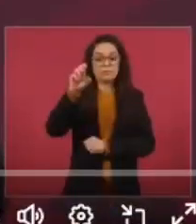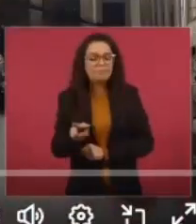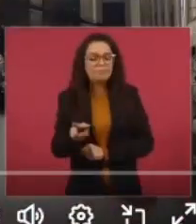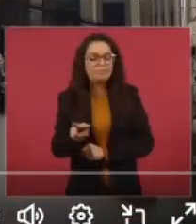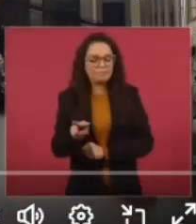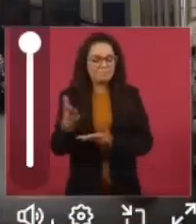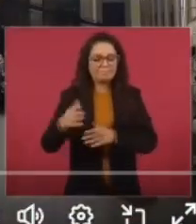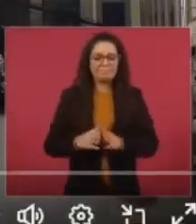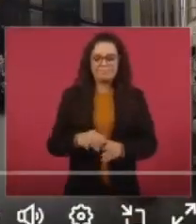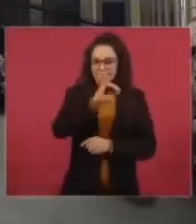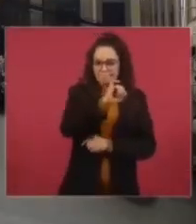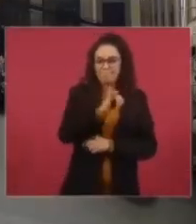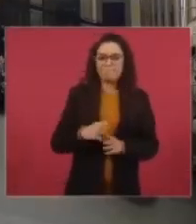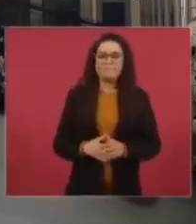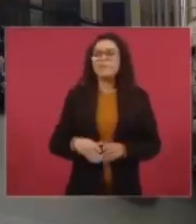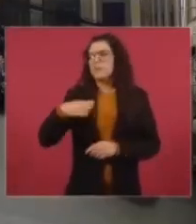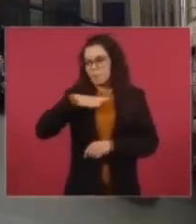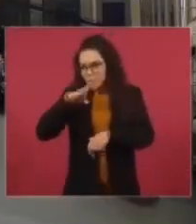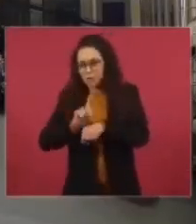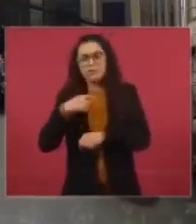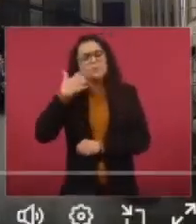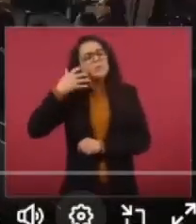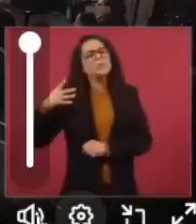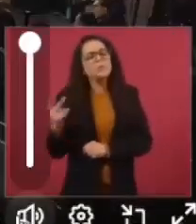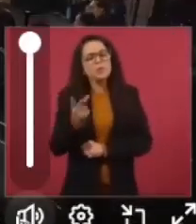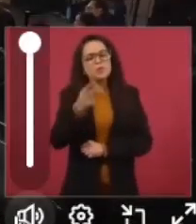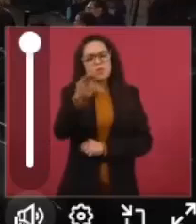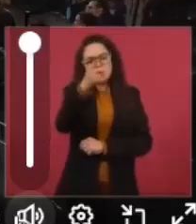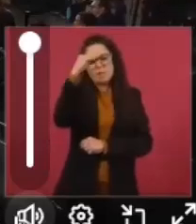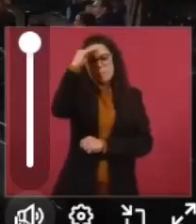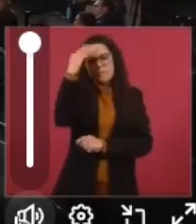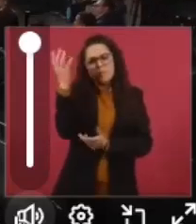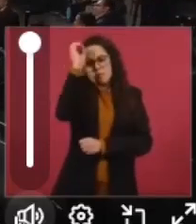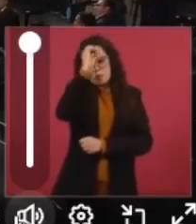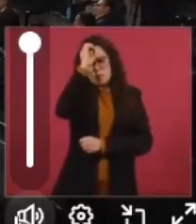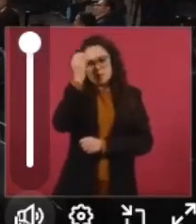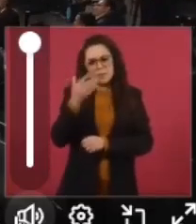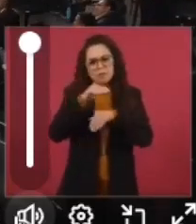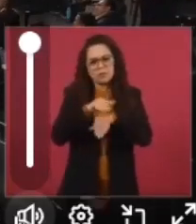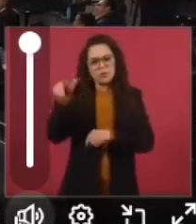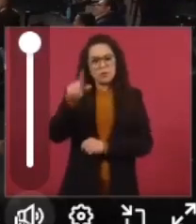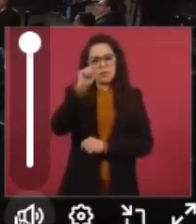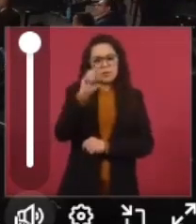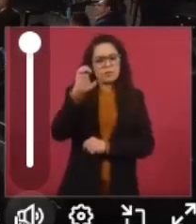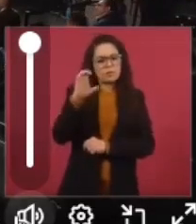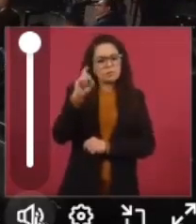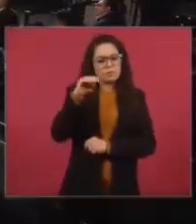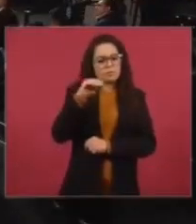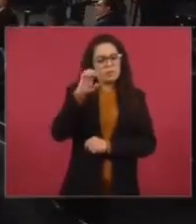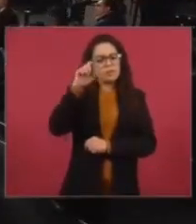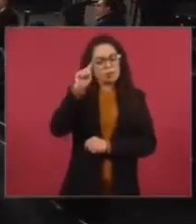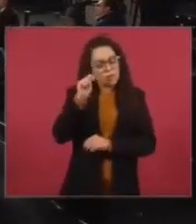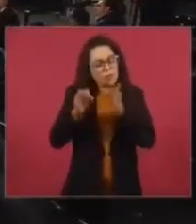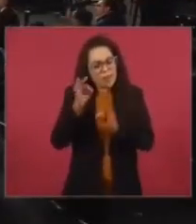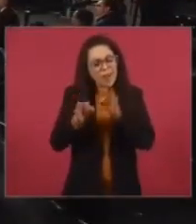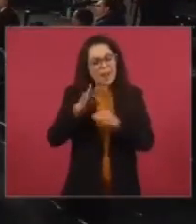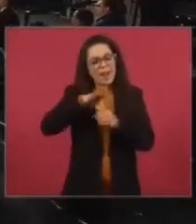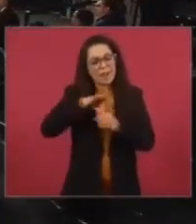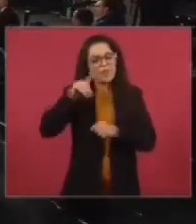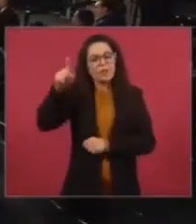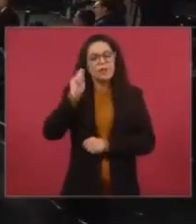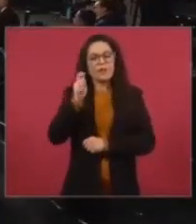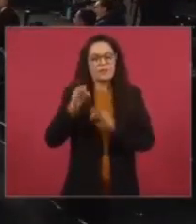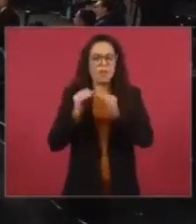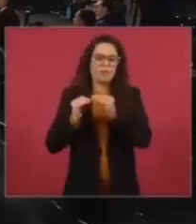Obrador. Y precisamente preguntarle qué opinión le merece lo que sucedió ayer en el Tribunal Electoral, donde el magistrado Reyes Mondragón